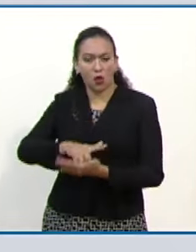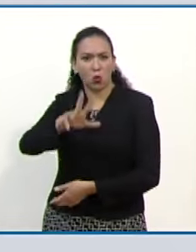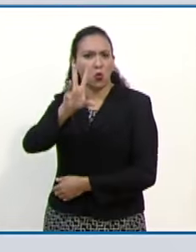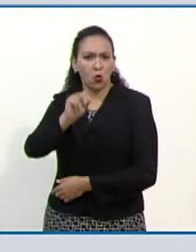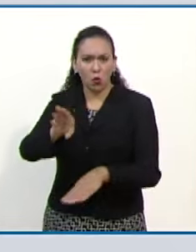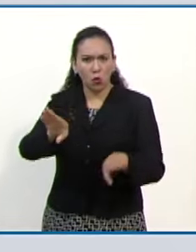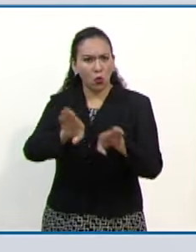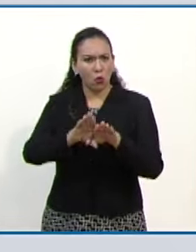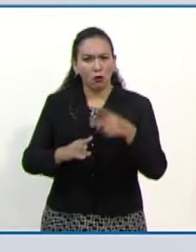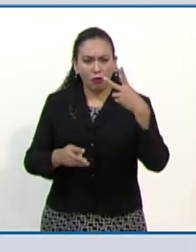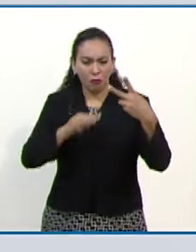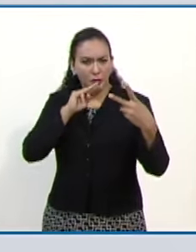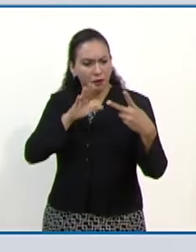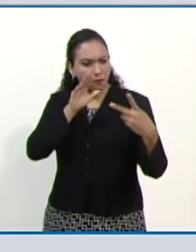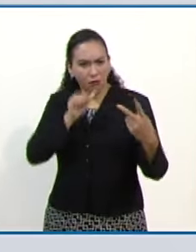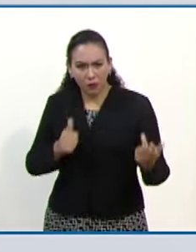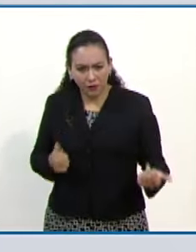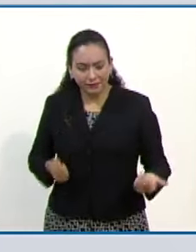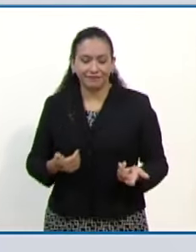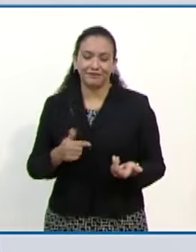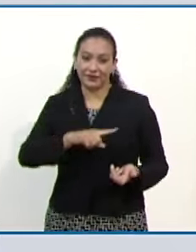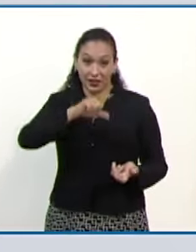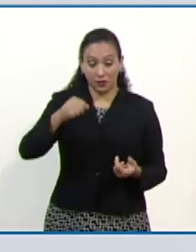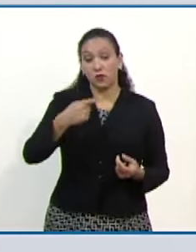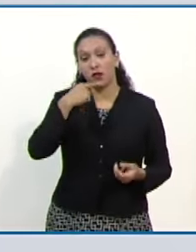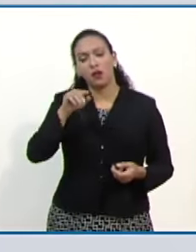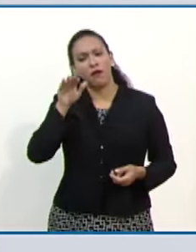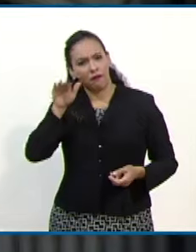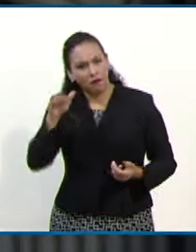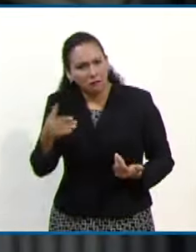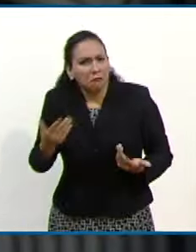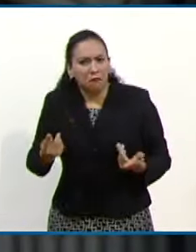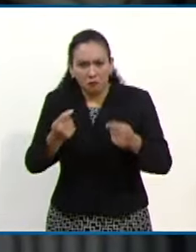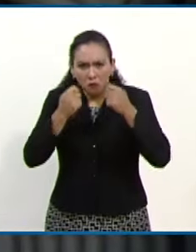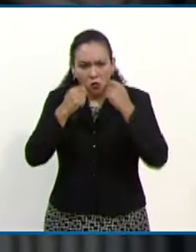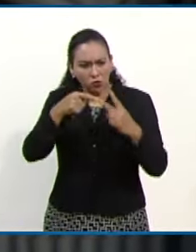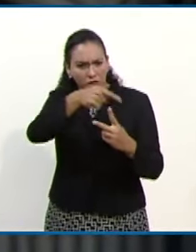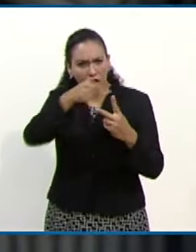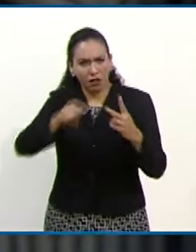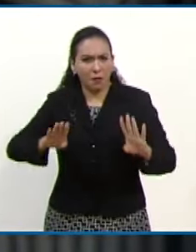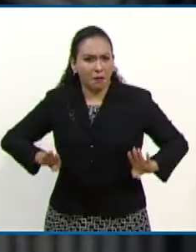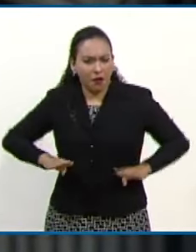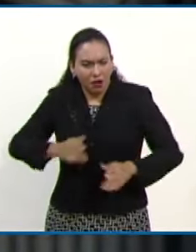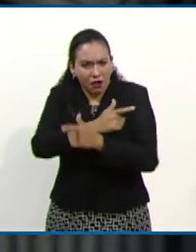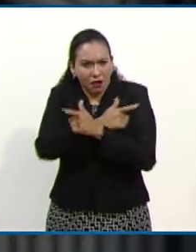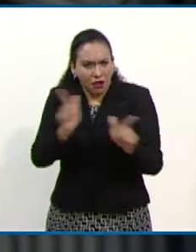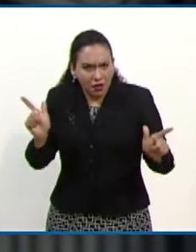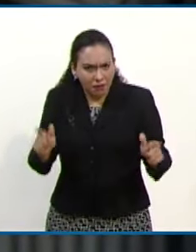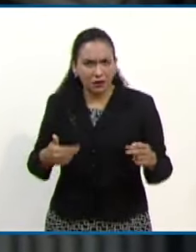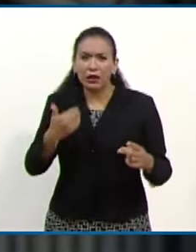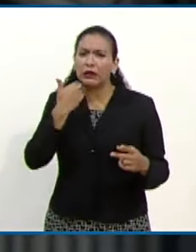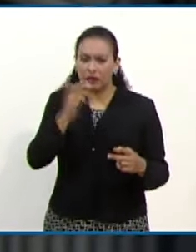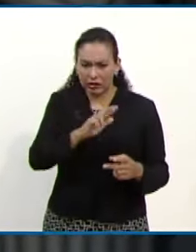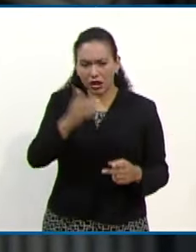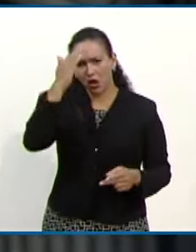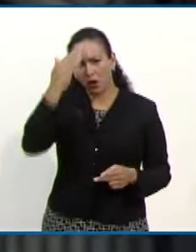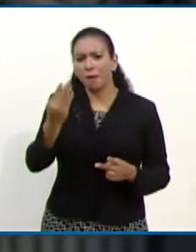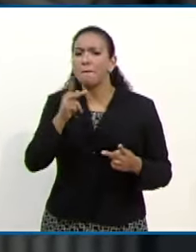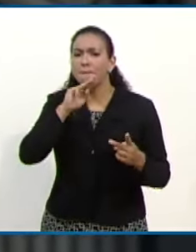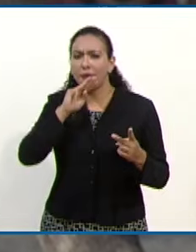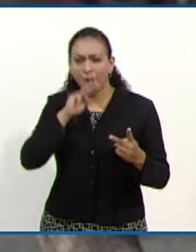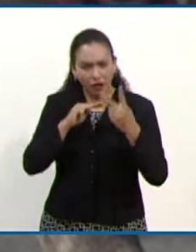inconstitucional dicho artículo y precisó que basta la manifestación de voluntad de la pareja de la madre para reconocerlo y ejercer